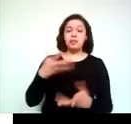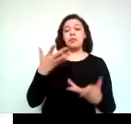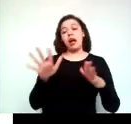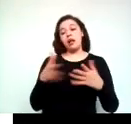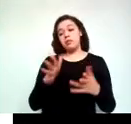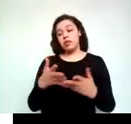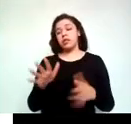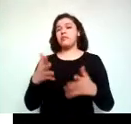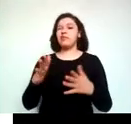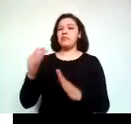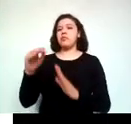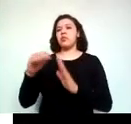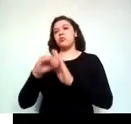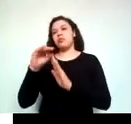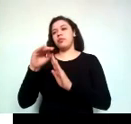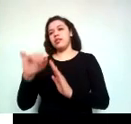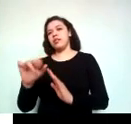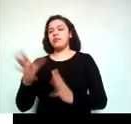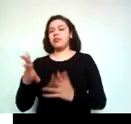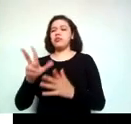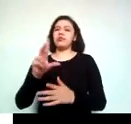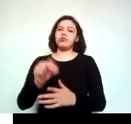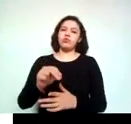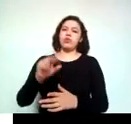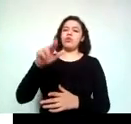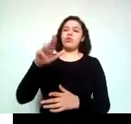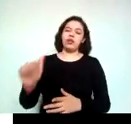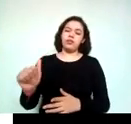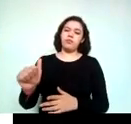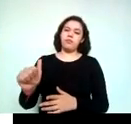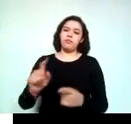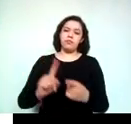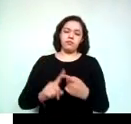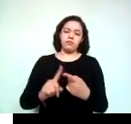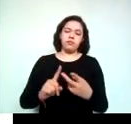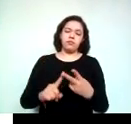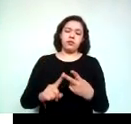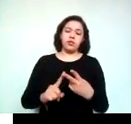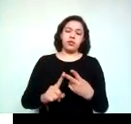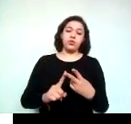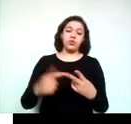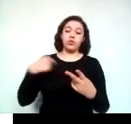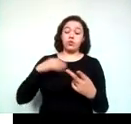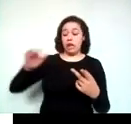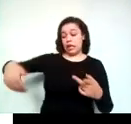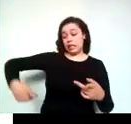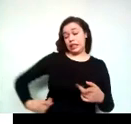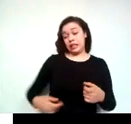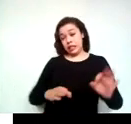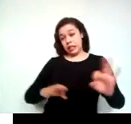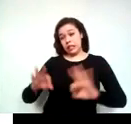veces, casi nunca o nunca. La pregunta 2, me preocupa sufrir un accidente en mi trabajo.